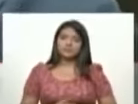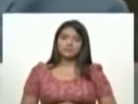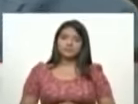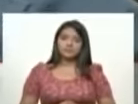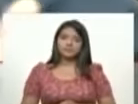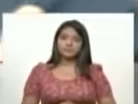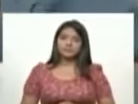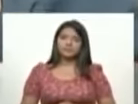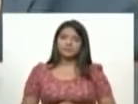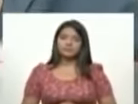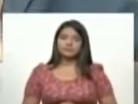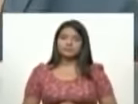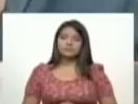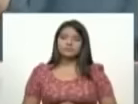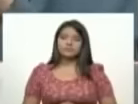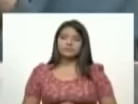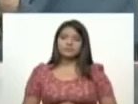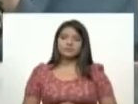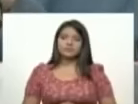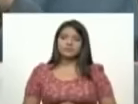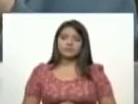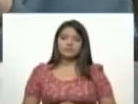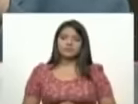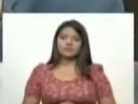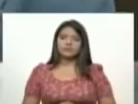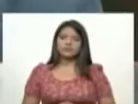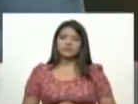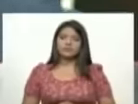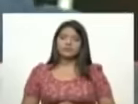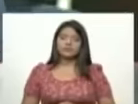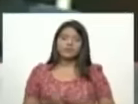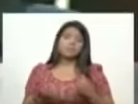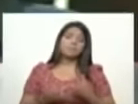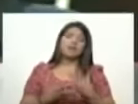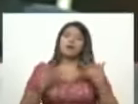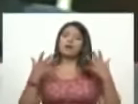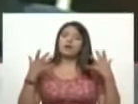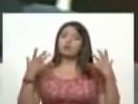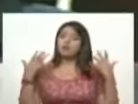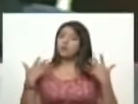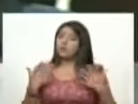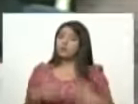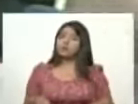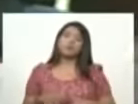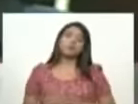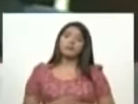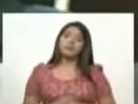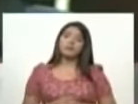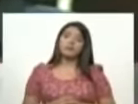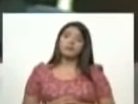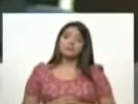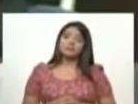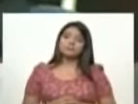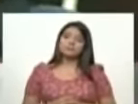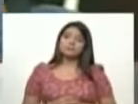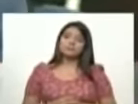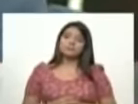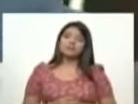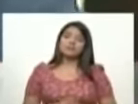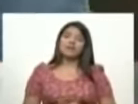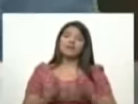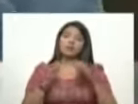a nuestro, uno de los más grandes artífices de que el instrumento de la Mesa de la